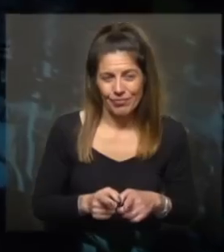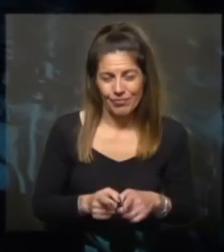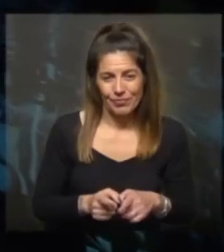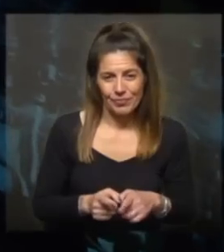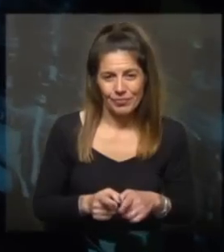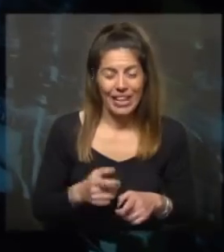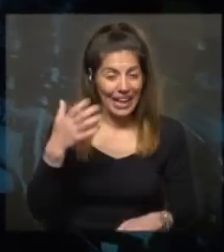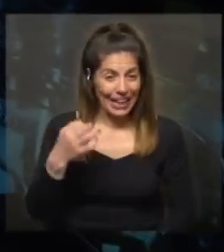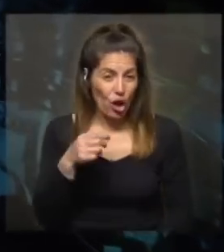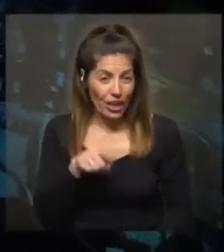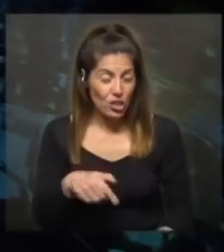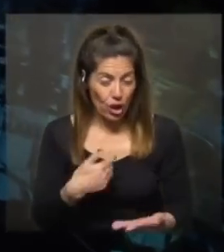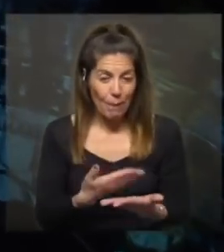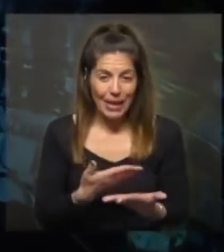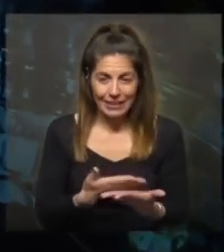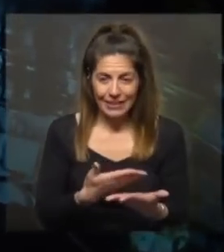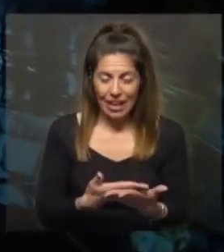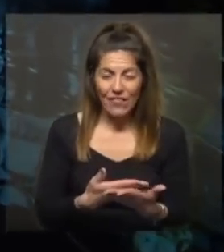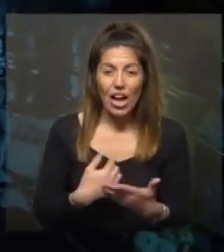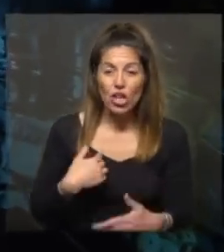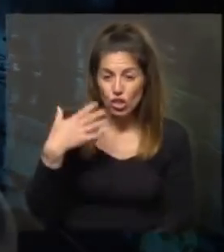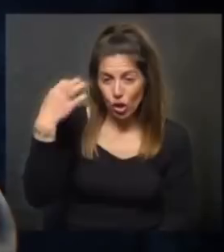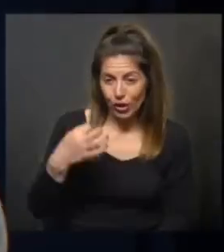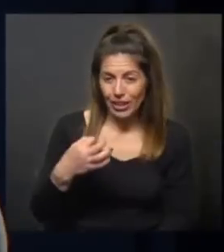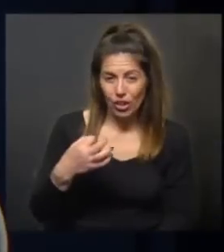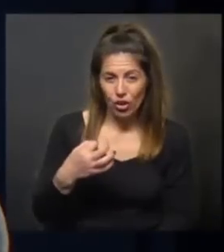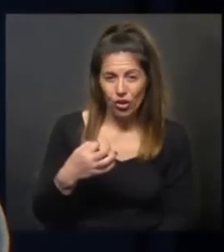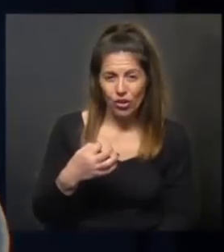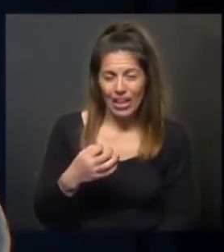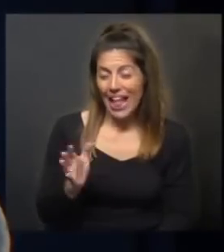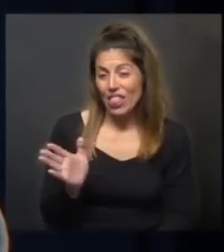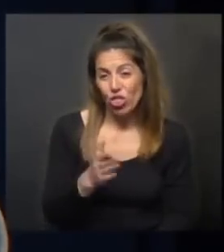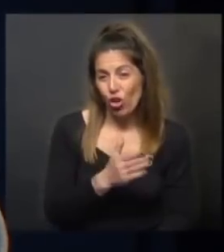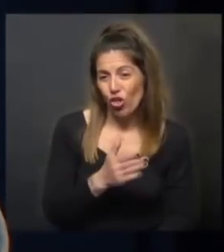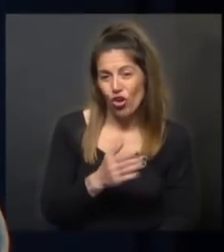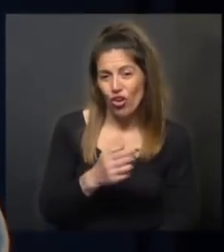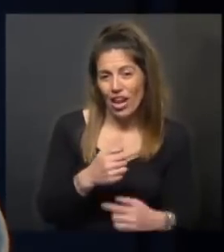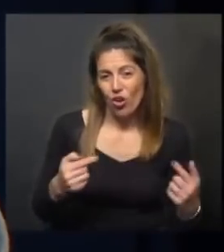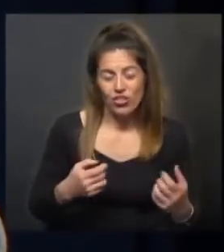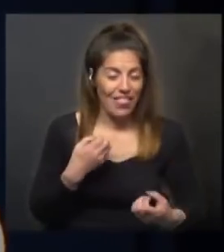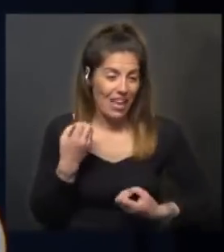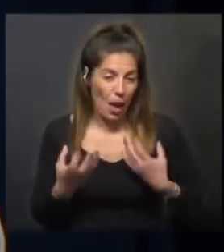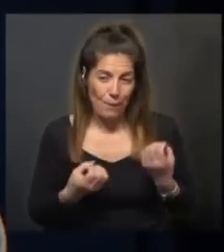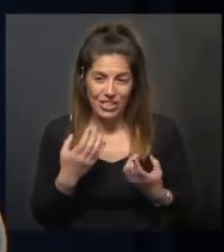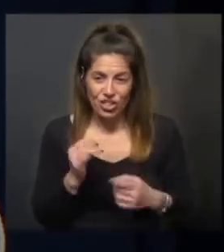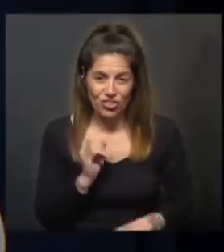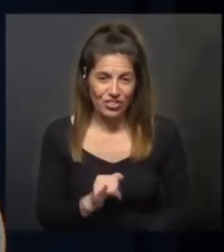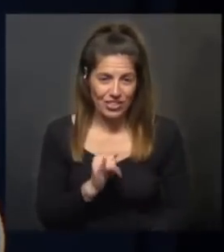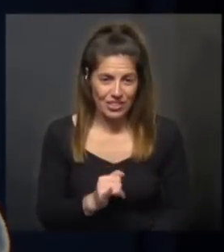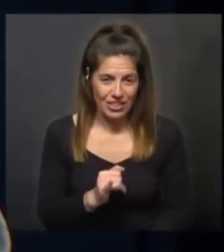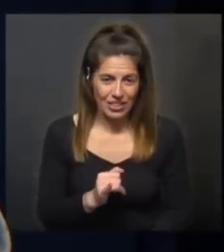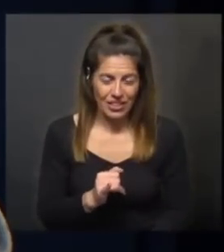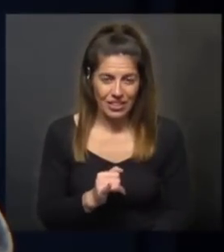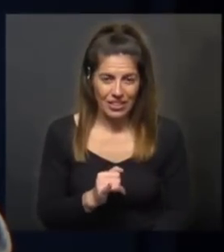creo que eso que que planteaba yo creo que tiene que pasar casi todos los órdenes de la expresión no digo